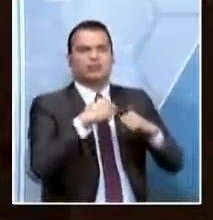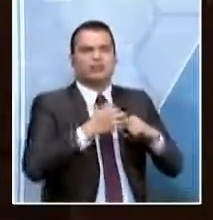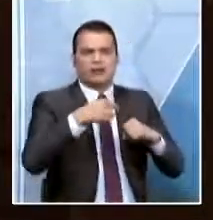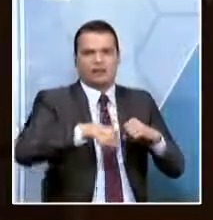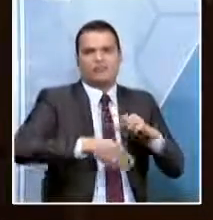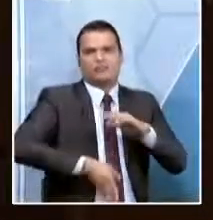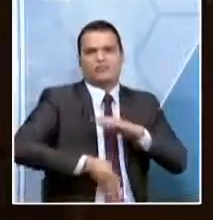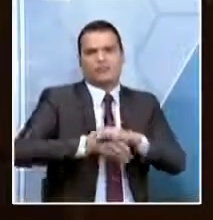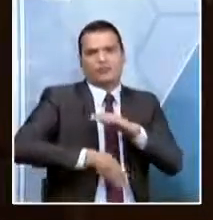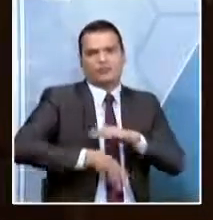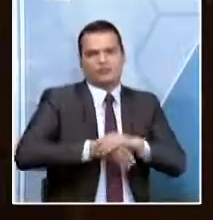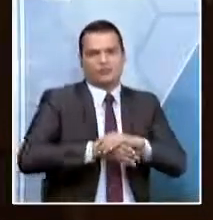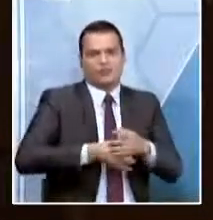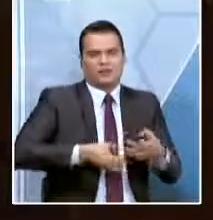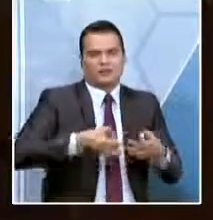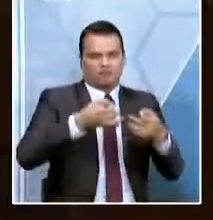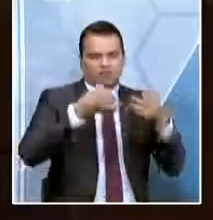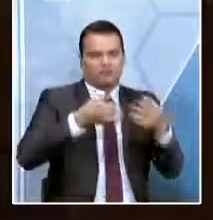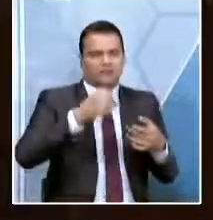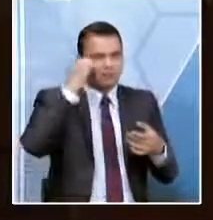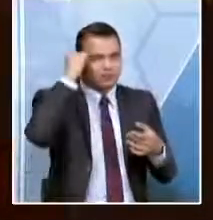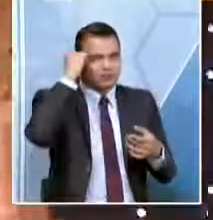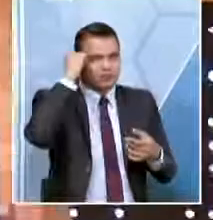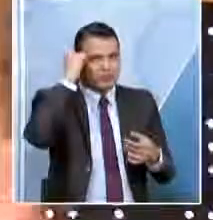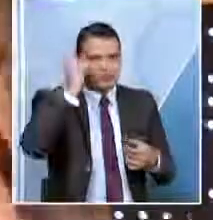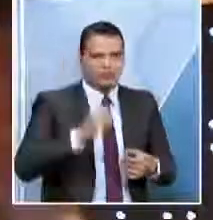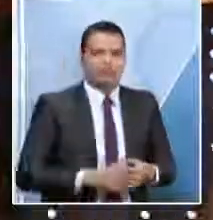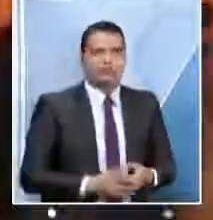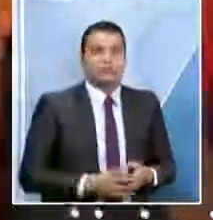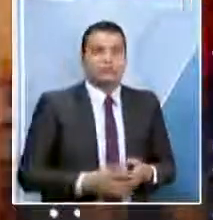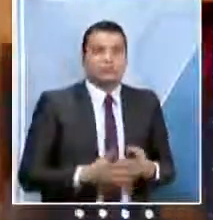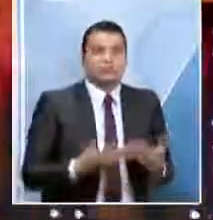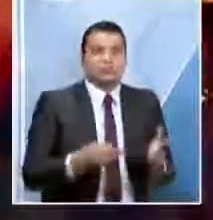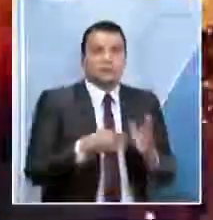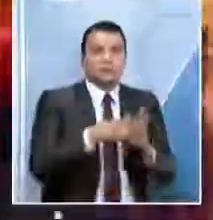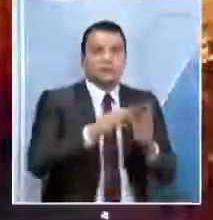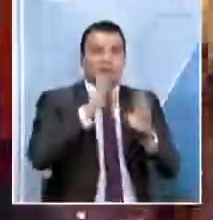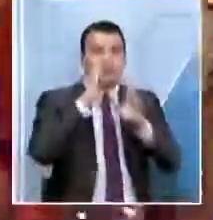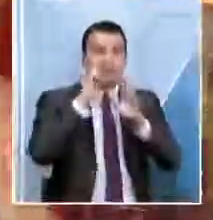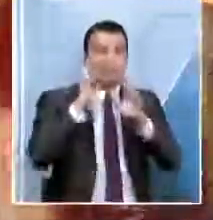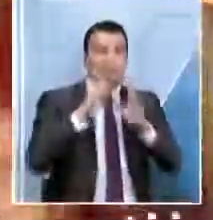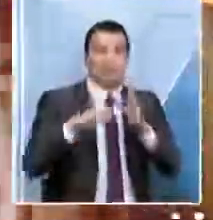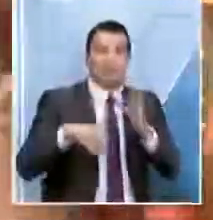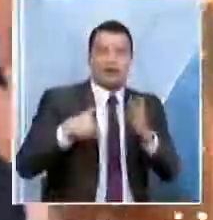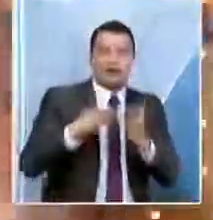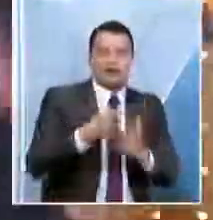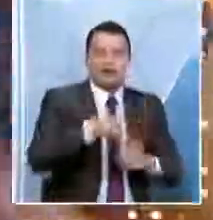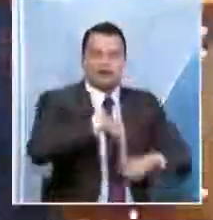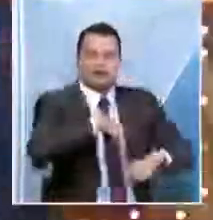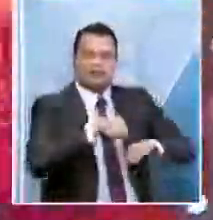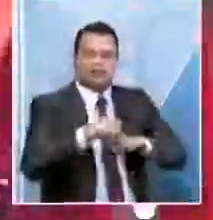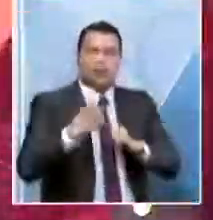como nuestra resistencia que nos hace parte de la caleñidad. Este es un reconocimiento de más de una década de trabajo